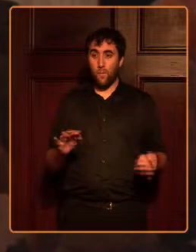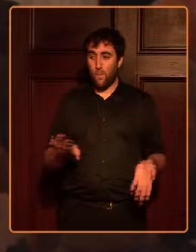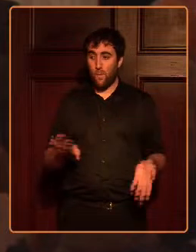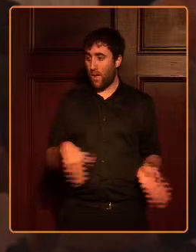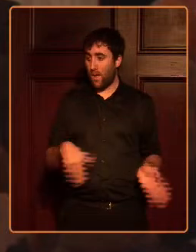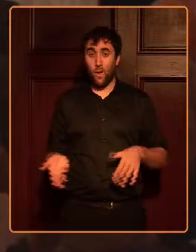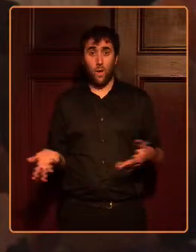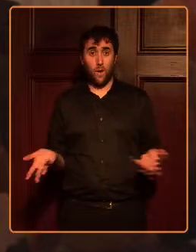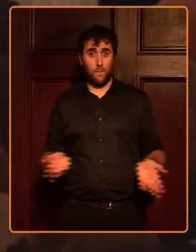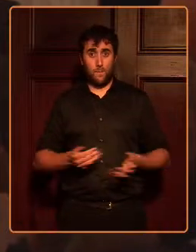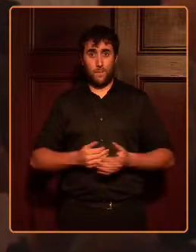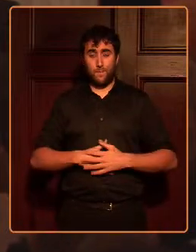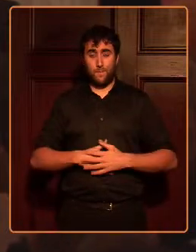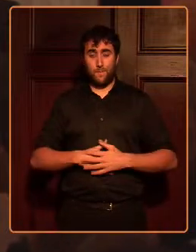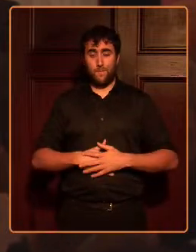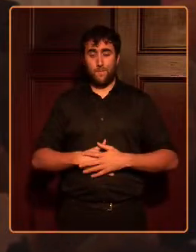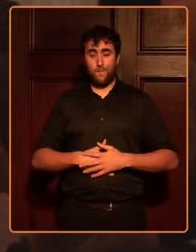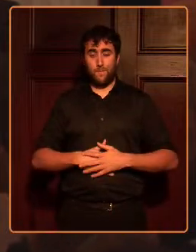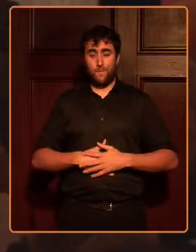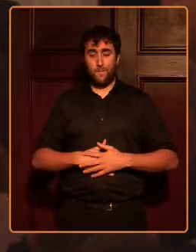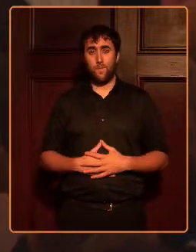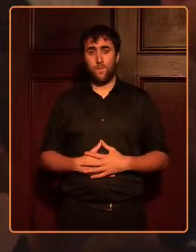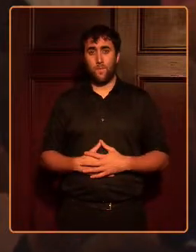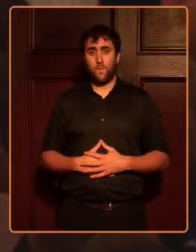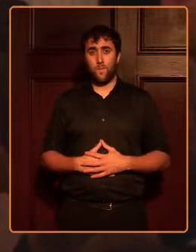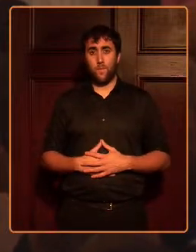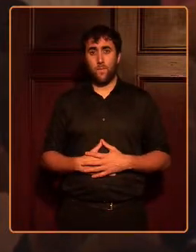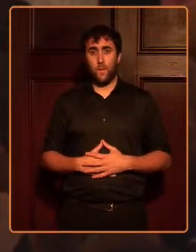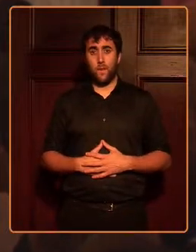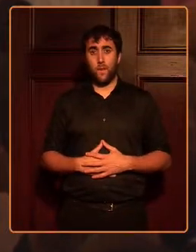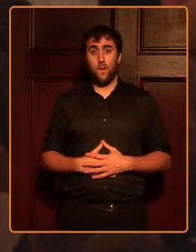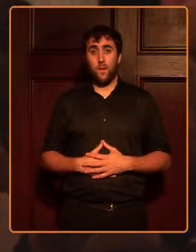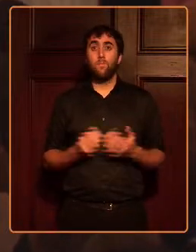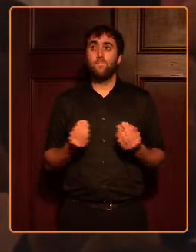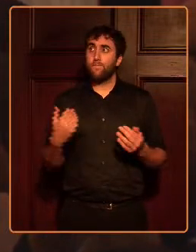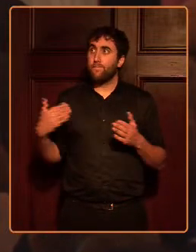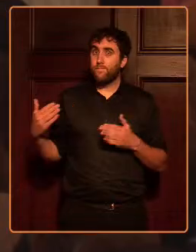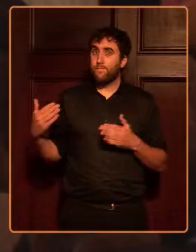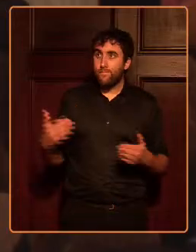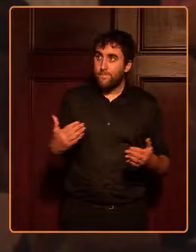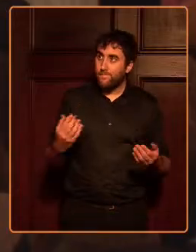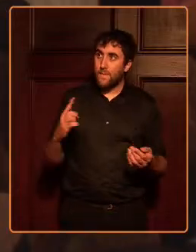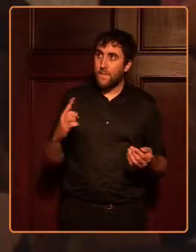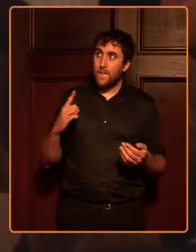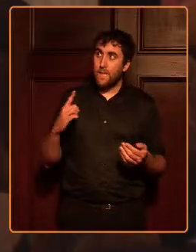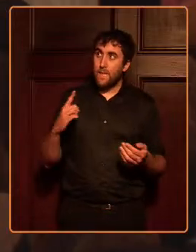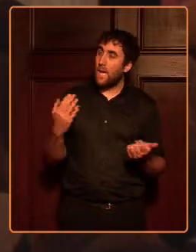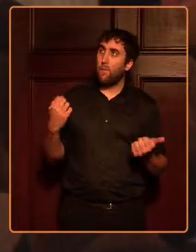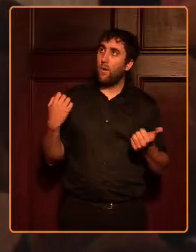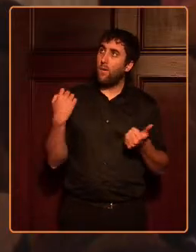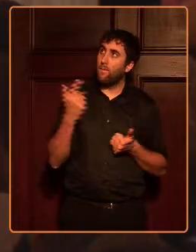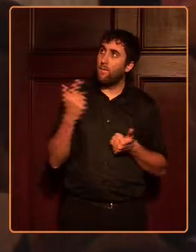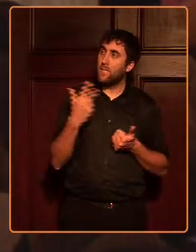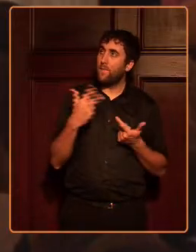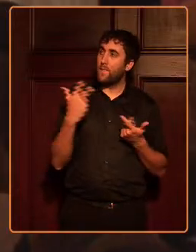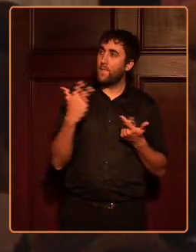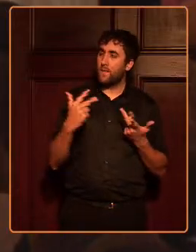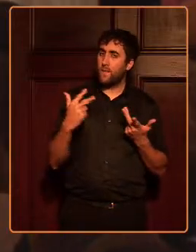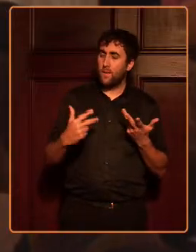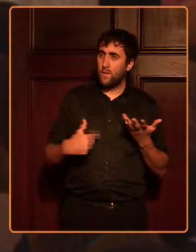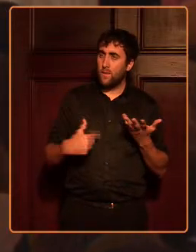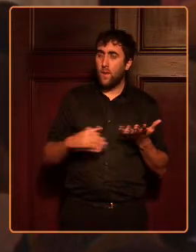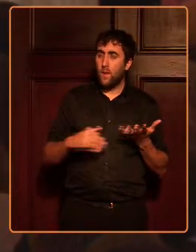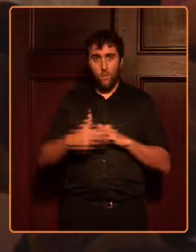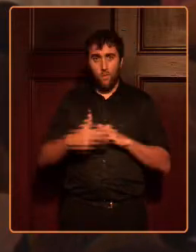en este camino. Es un camino que también lo podemos ver como con fechas y